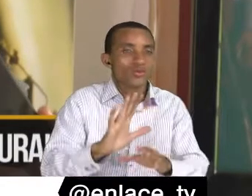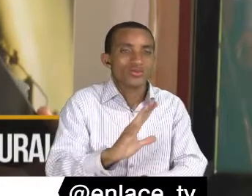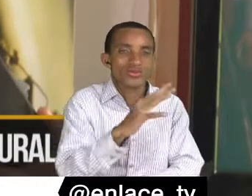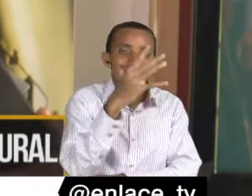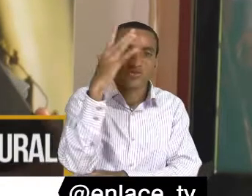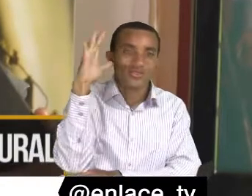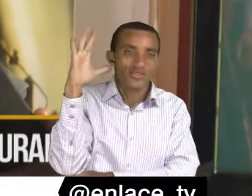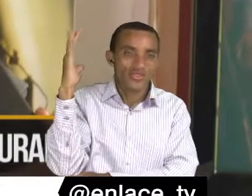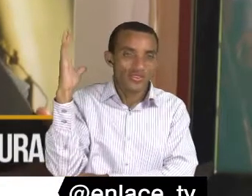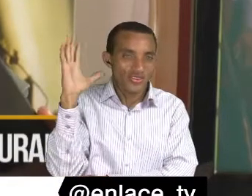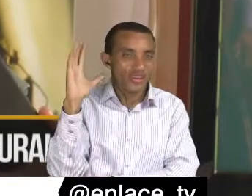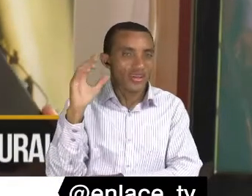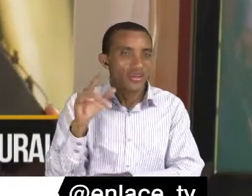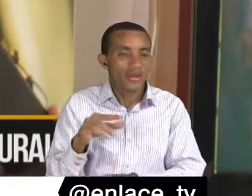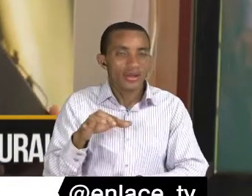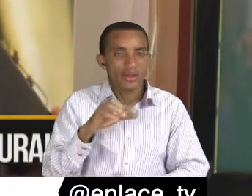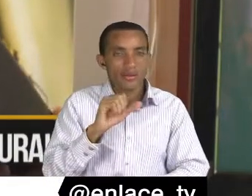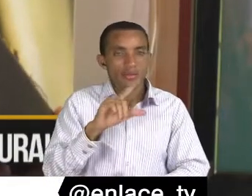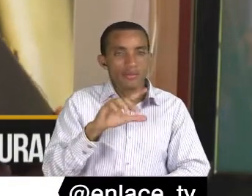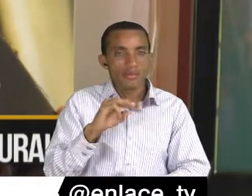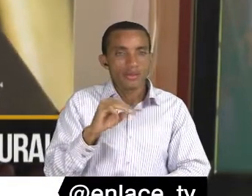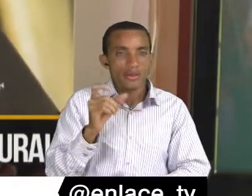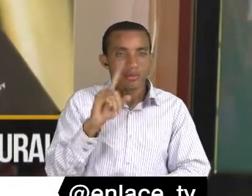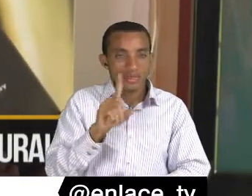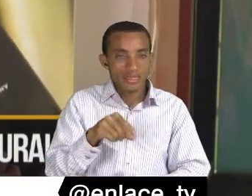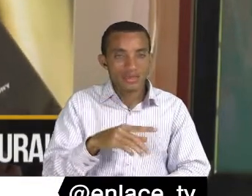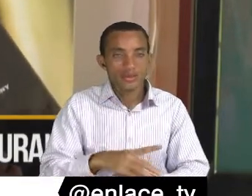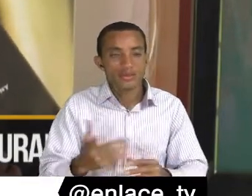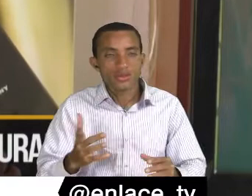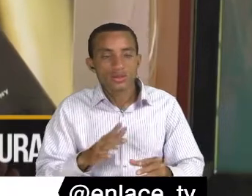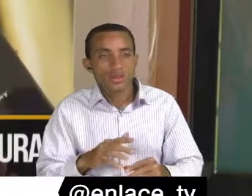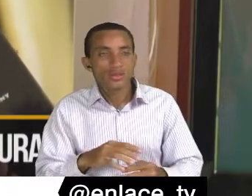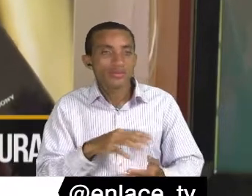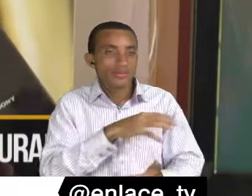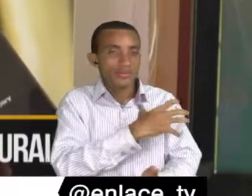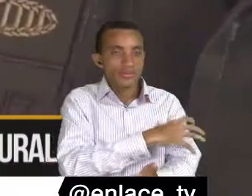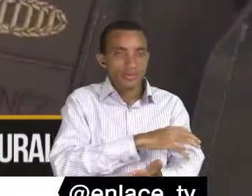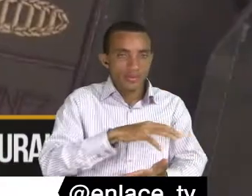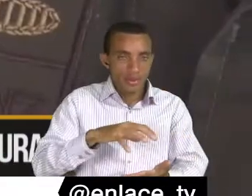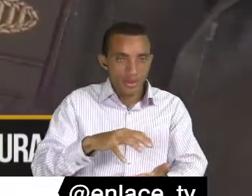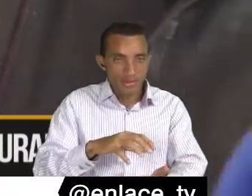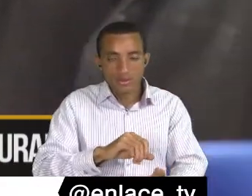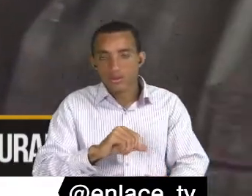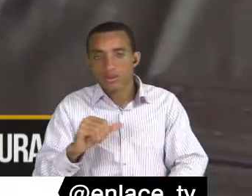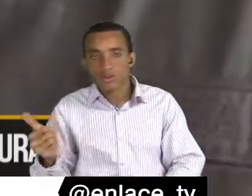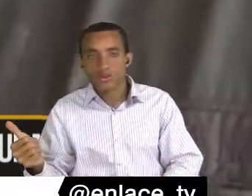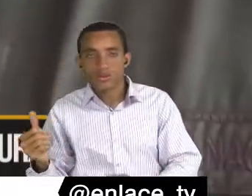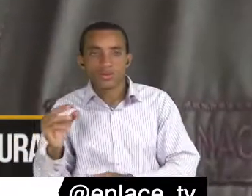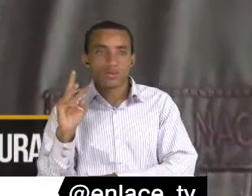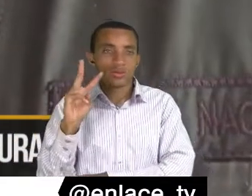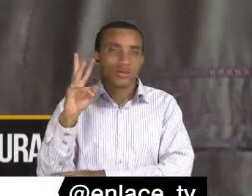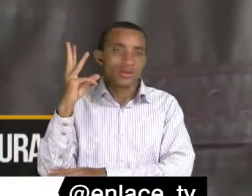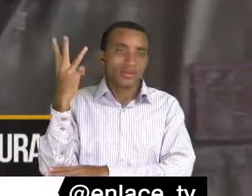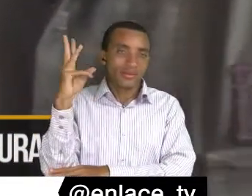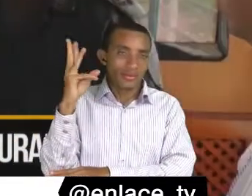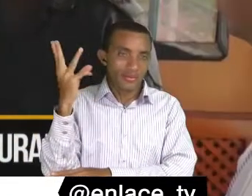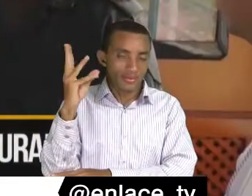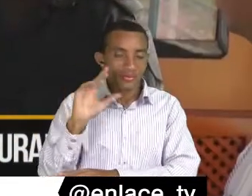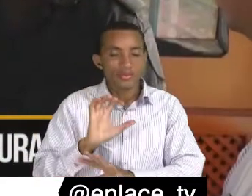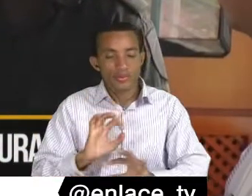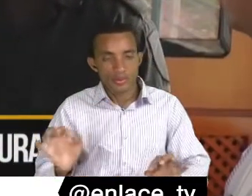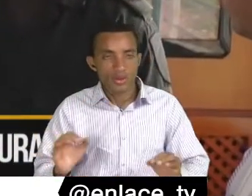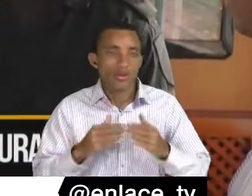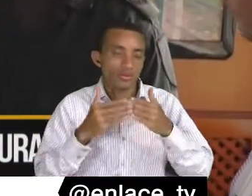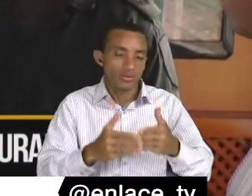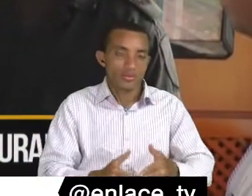entre el Magdalena Medio, que se encuentra entre Sabana de Torres y Puerto Wilches. La intervención de las autoridades generó confianza en los